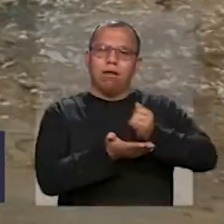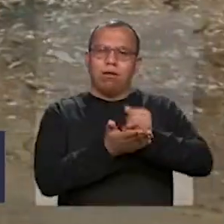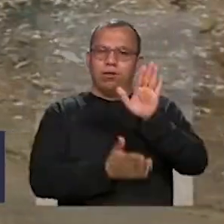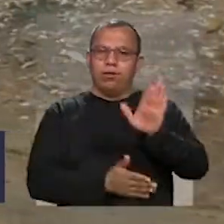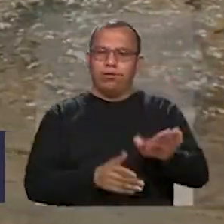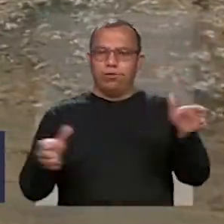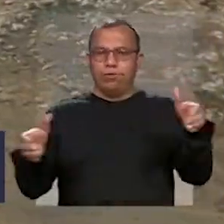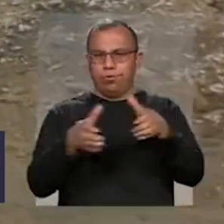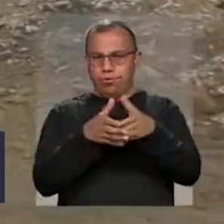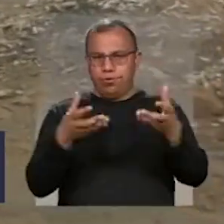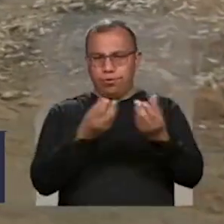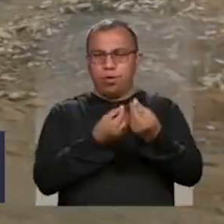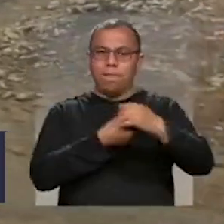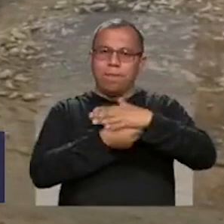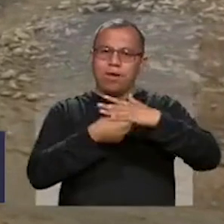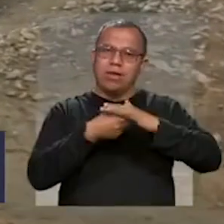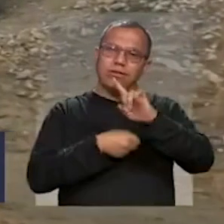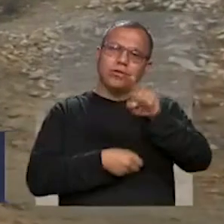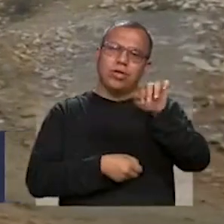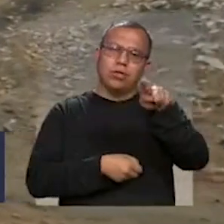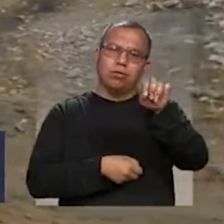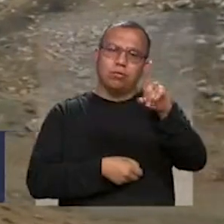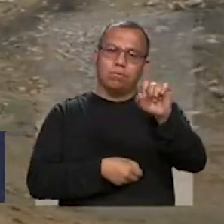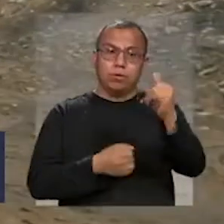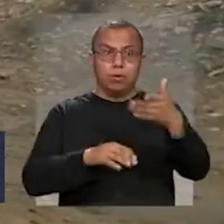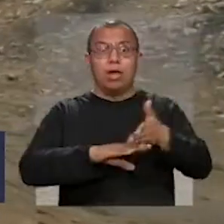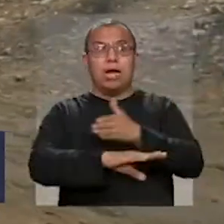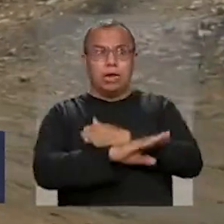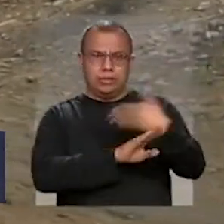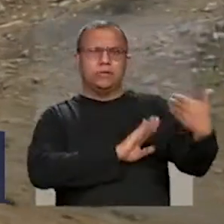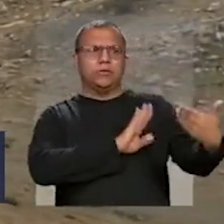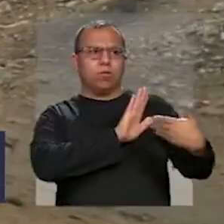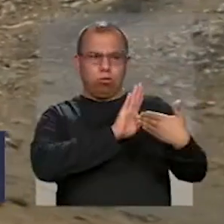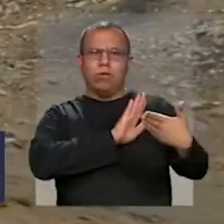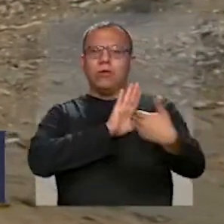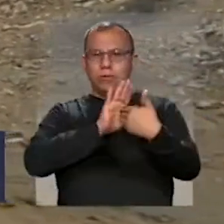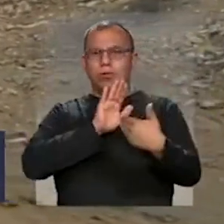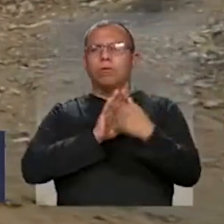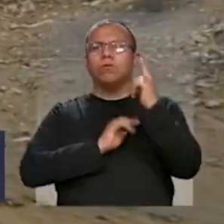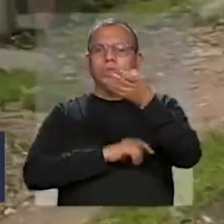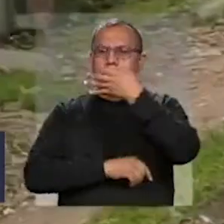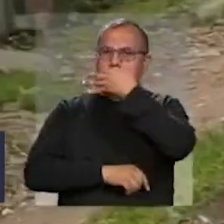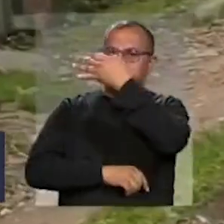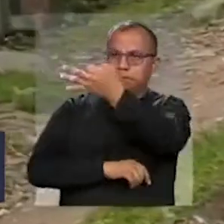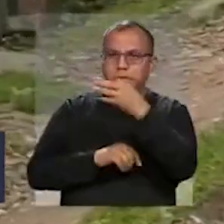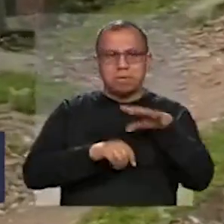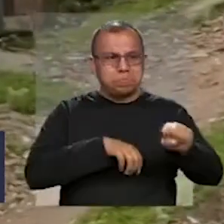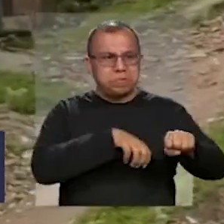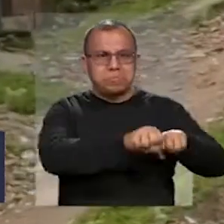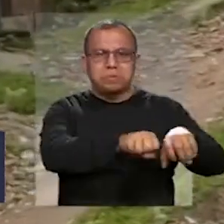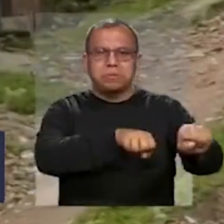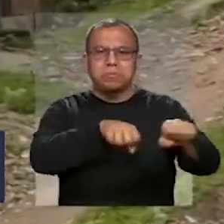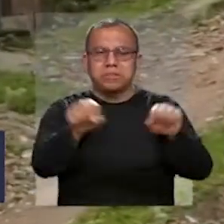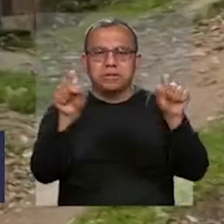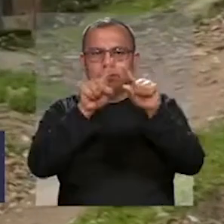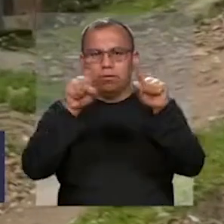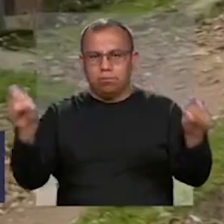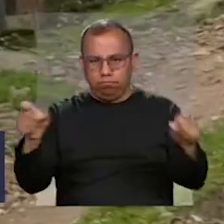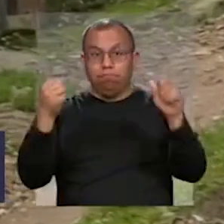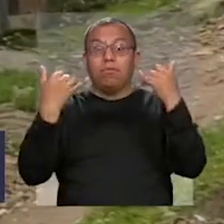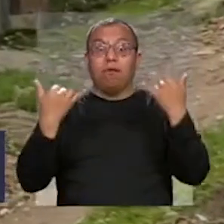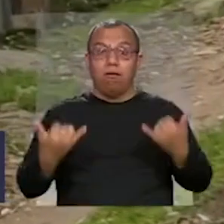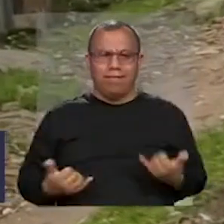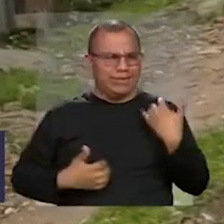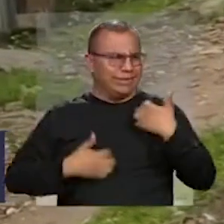el barrio Santo Domingo. La lideresa había alertado amenazas en su contra por denunciar invasiones en el sector y altos índices